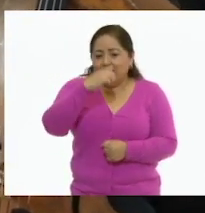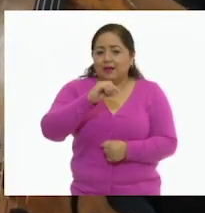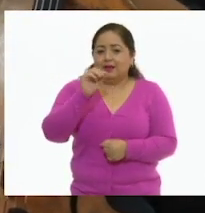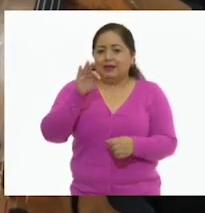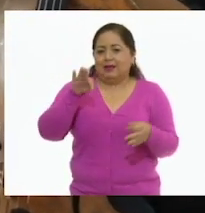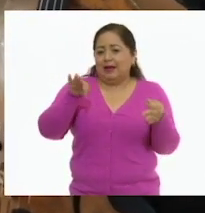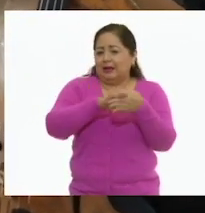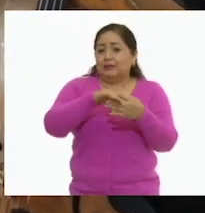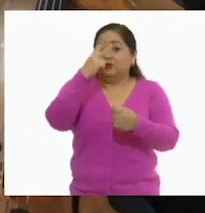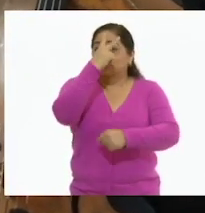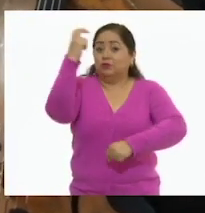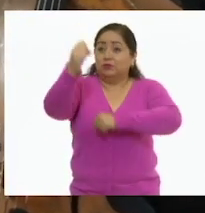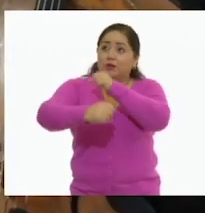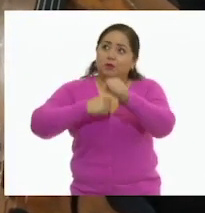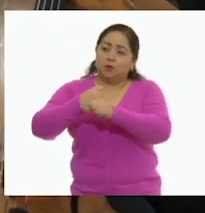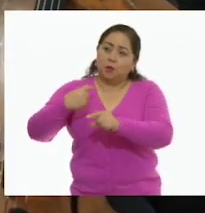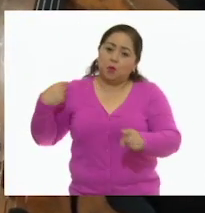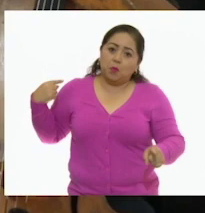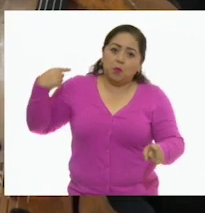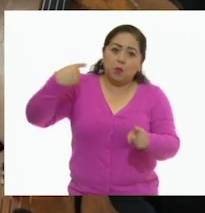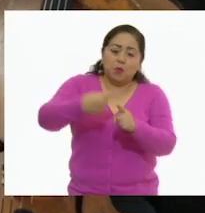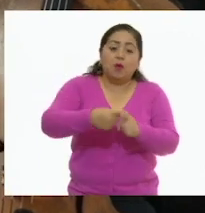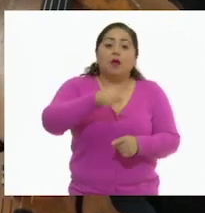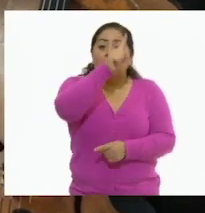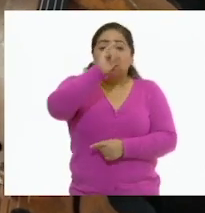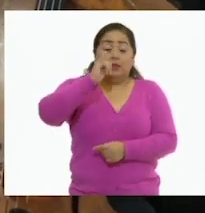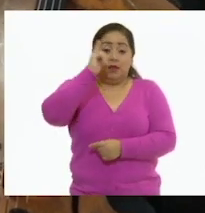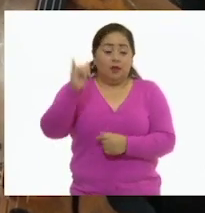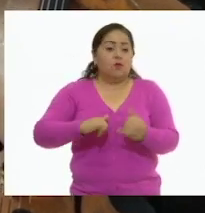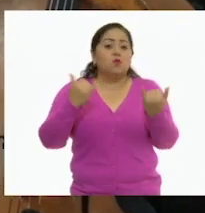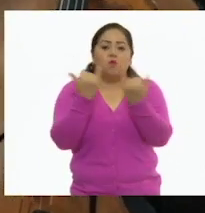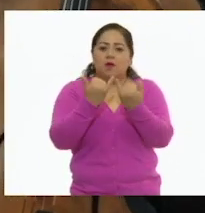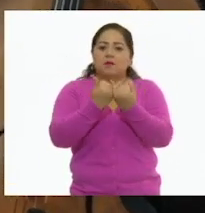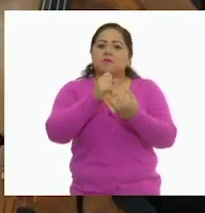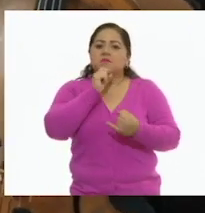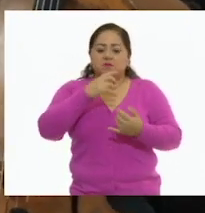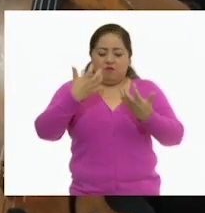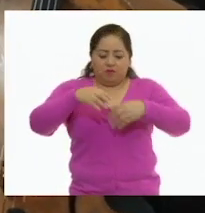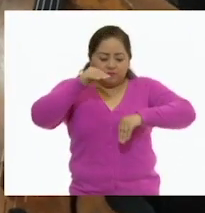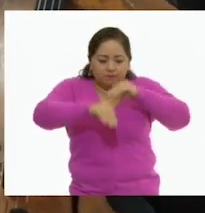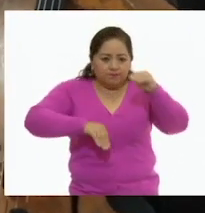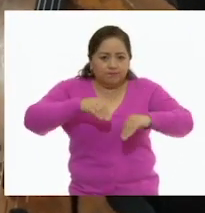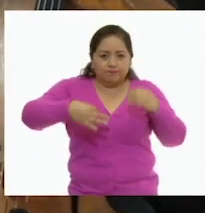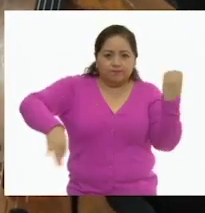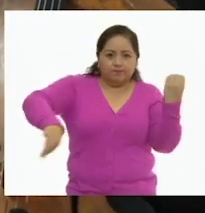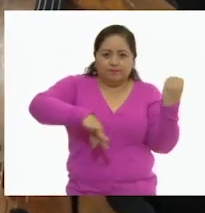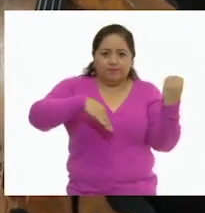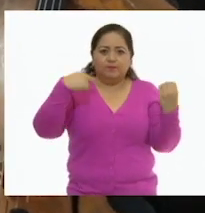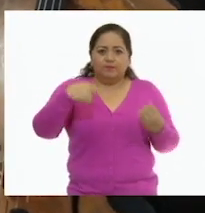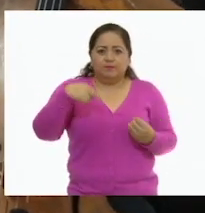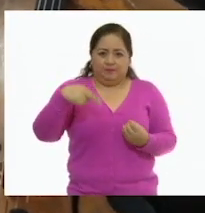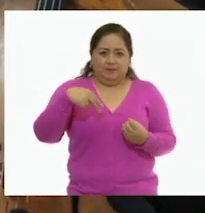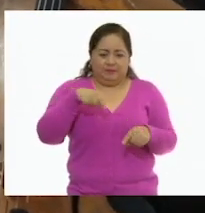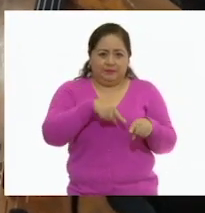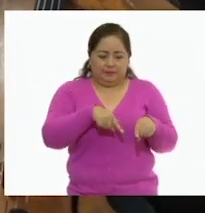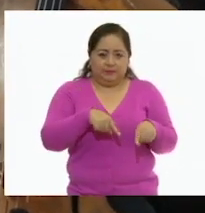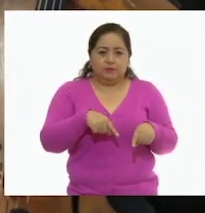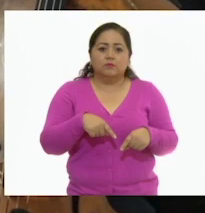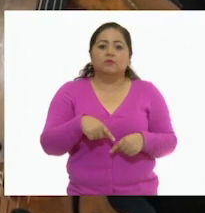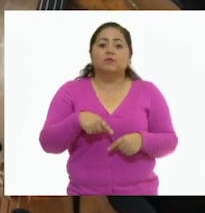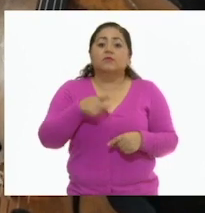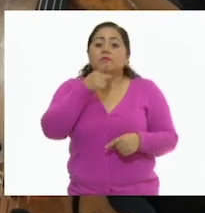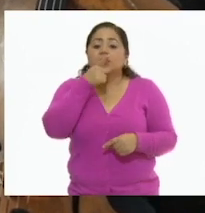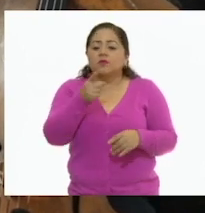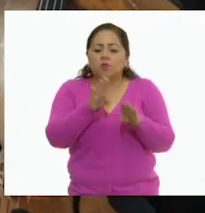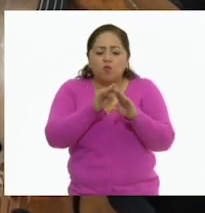casi 200 años, también en Italia, un fabricante de instrumentos de cuerda llamado Andrea Amati